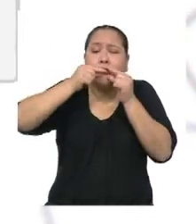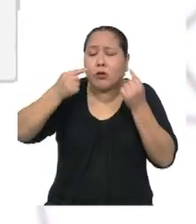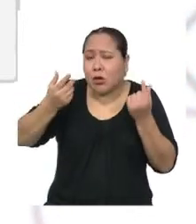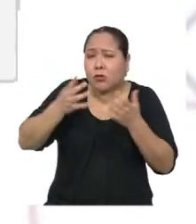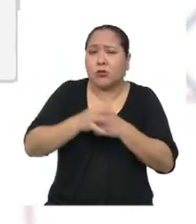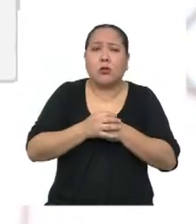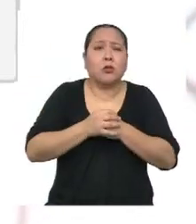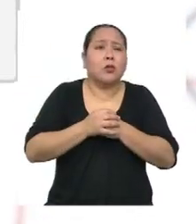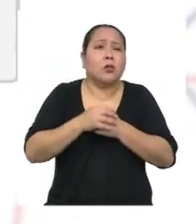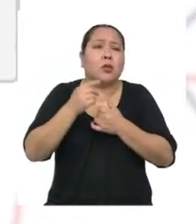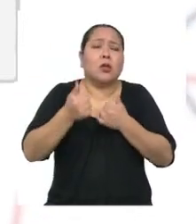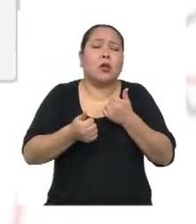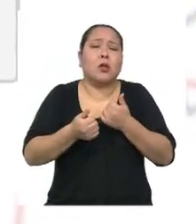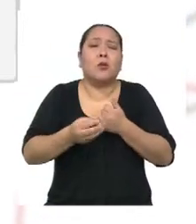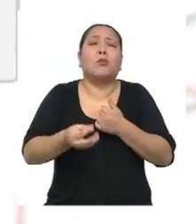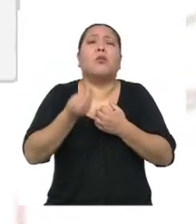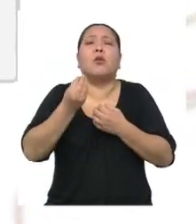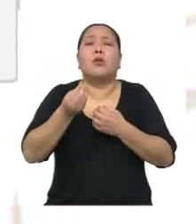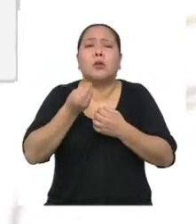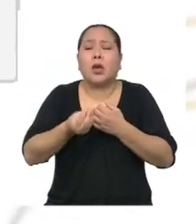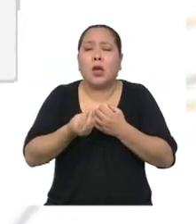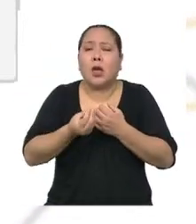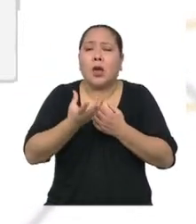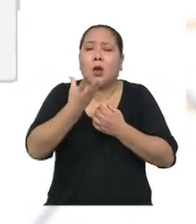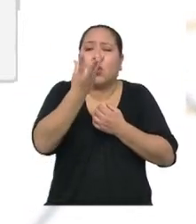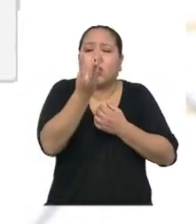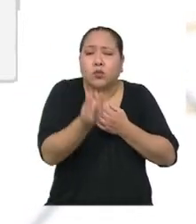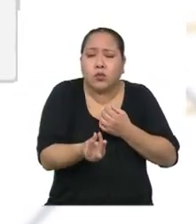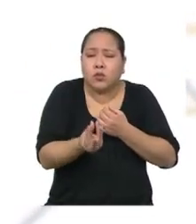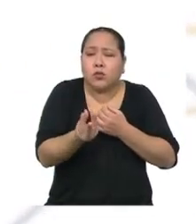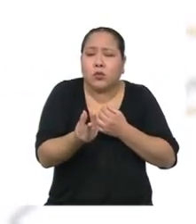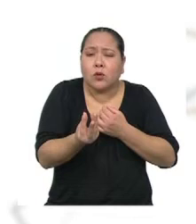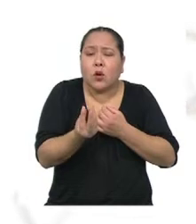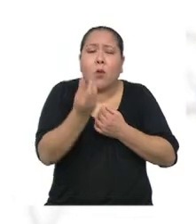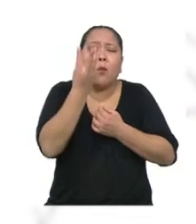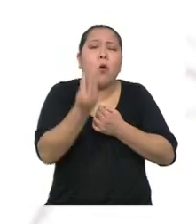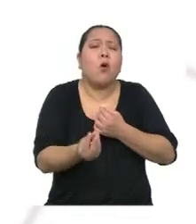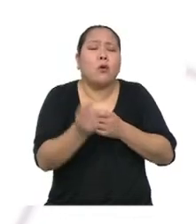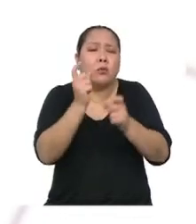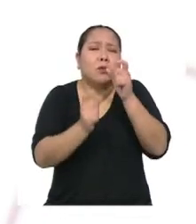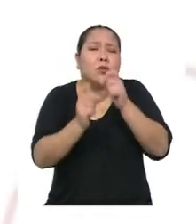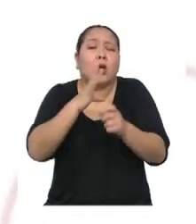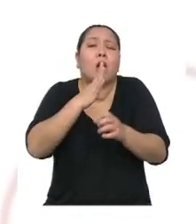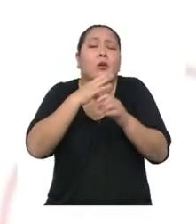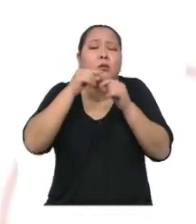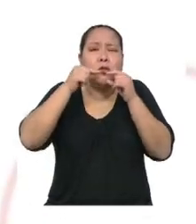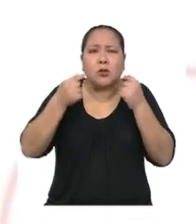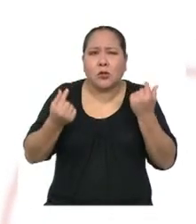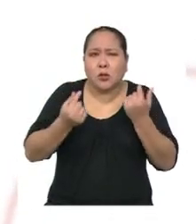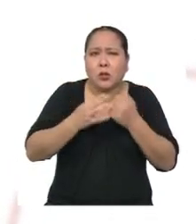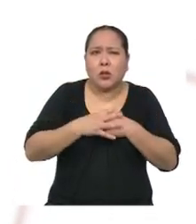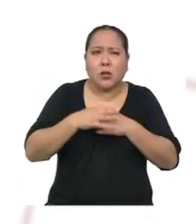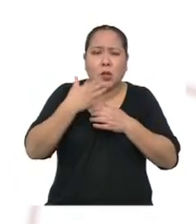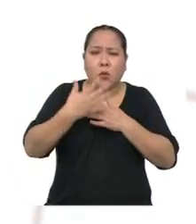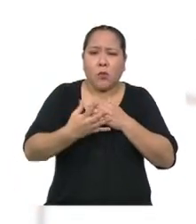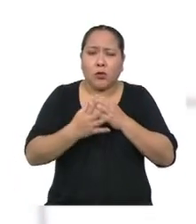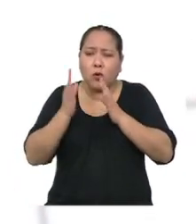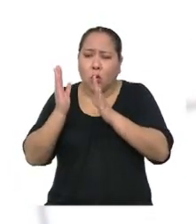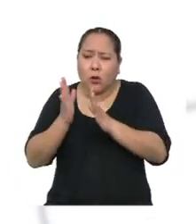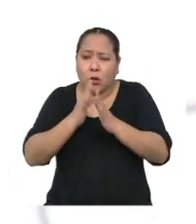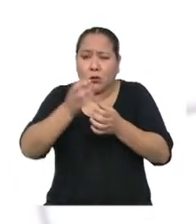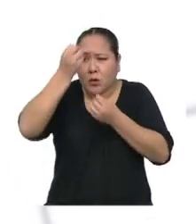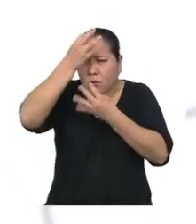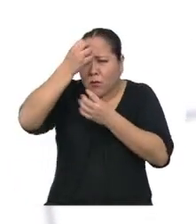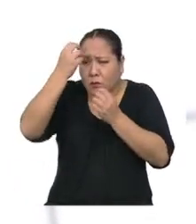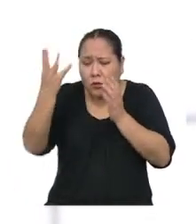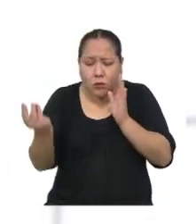los factores que influyeron en que haya menos quechohablantes que antes. Luego organizamos la información recogida